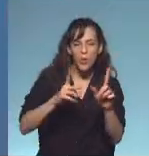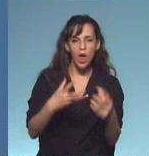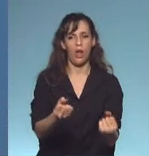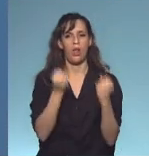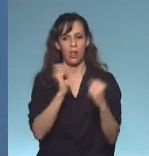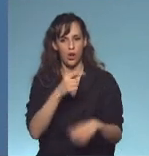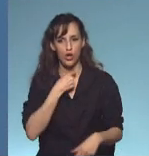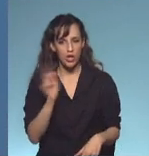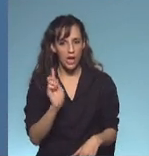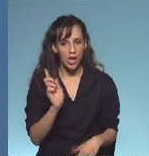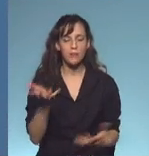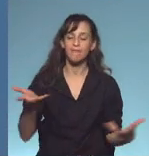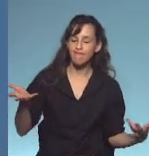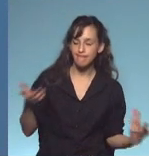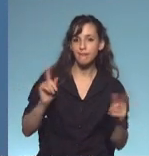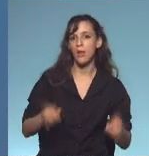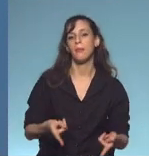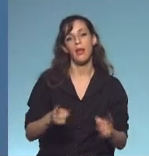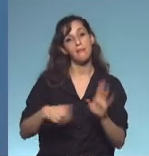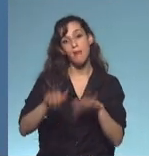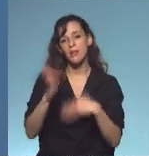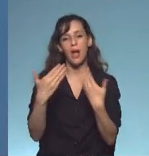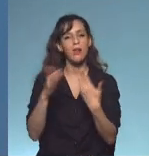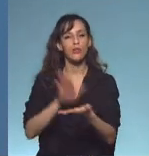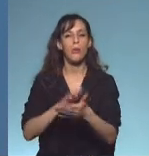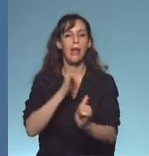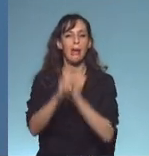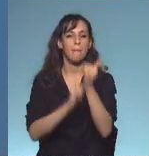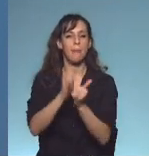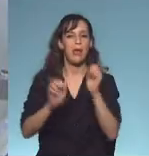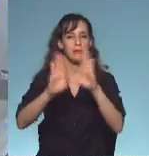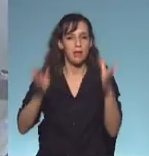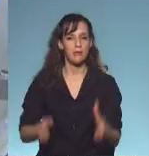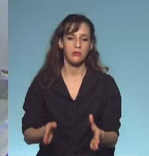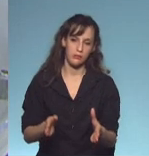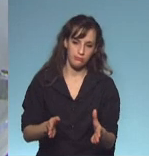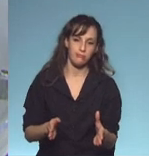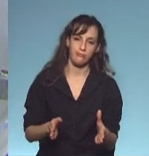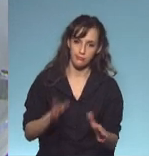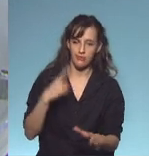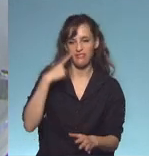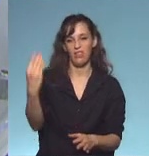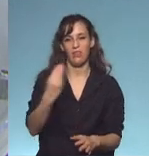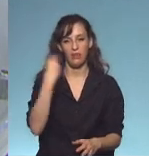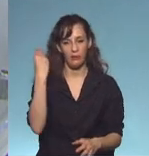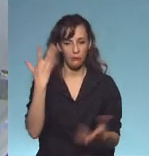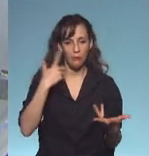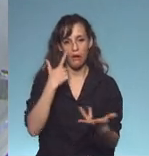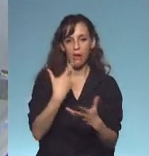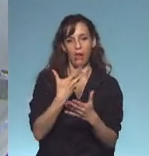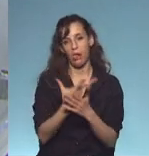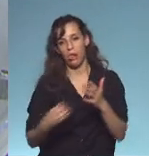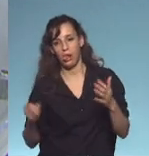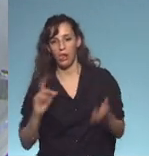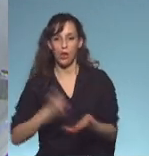de las empresas, ¿no? Que la actitud en general tienen las grandes empresas de... Bueno, se arman ingenierías evasoras, ¿no?